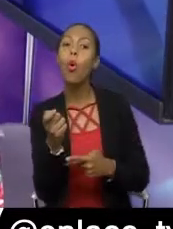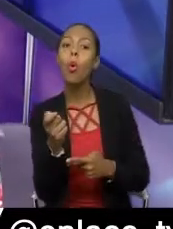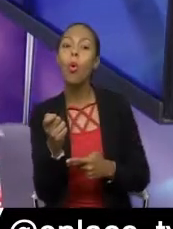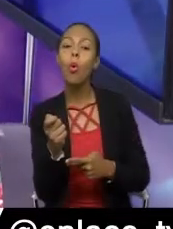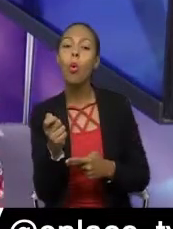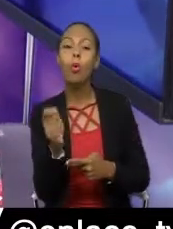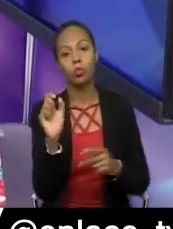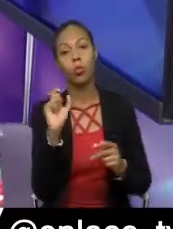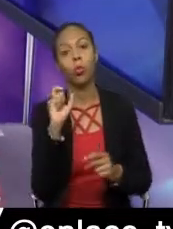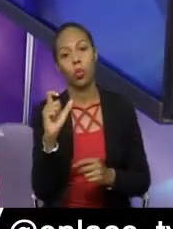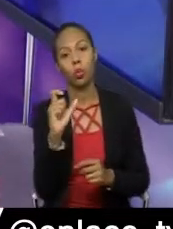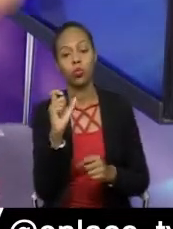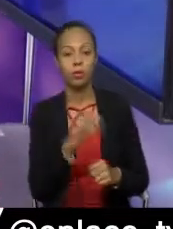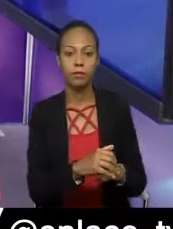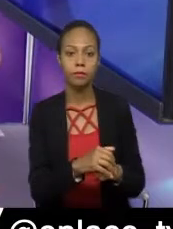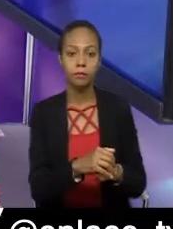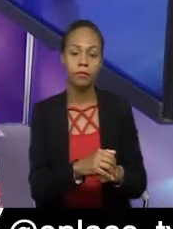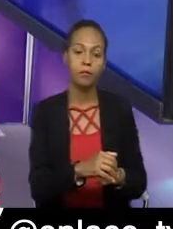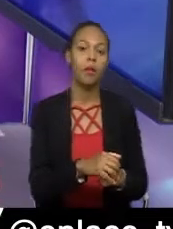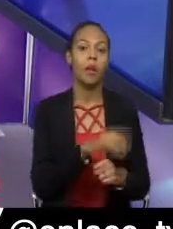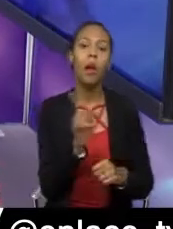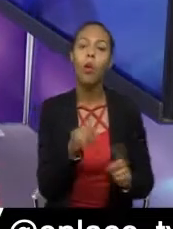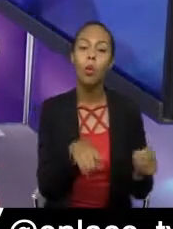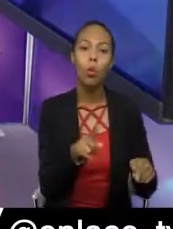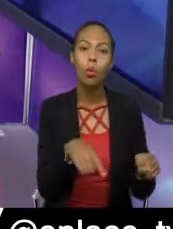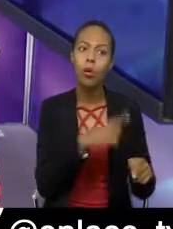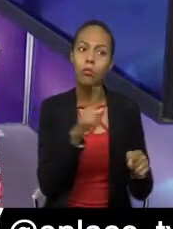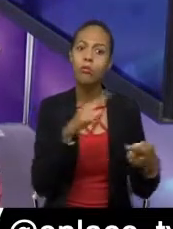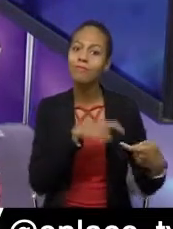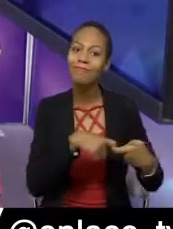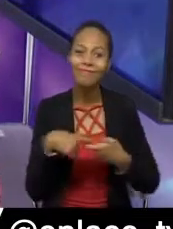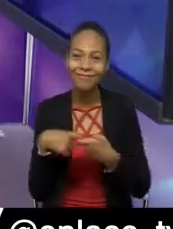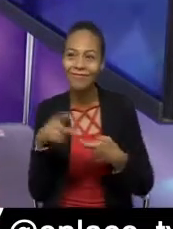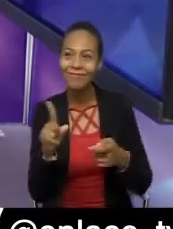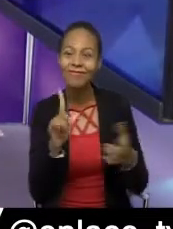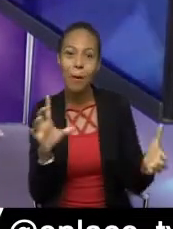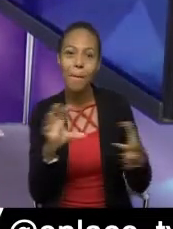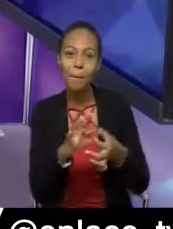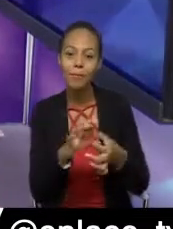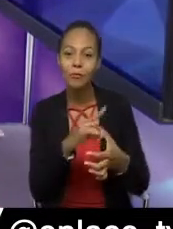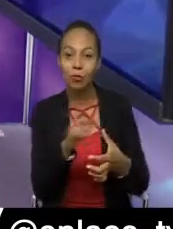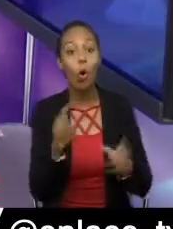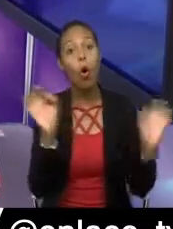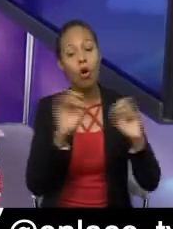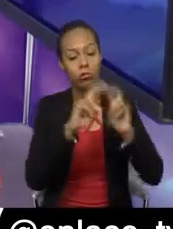102. También a quienes nos sintonizan en las redes sociales y por medio de nuestra página